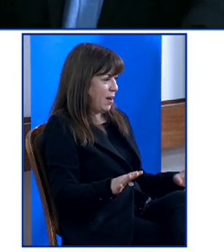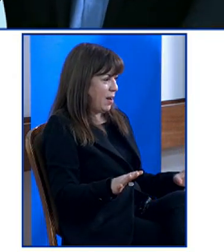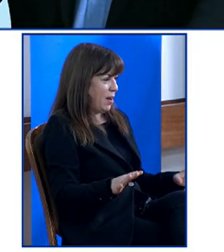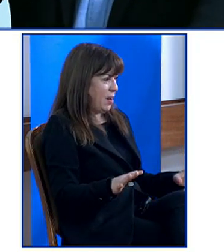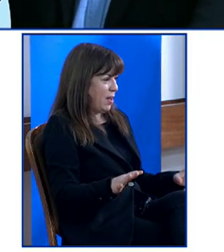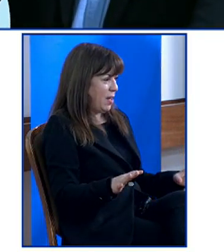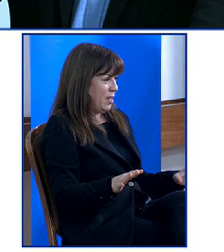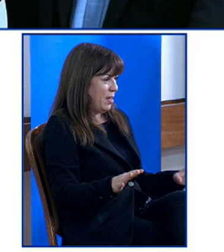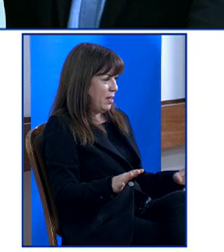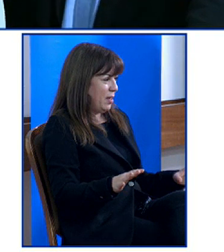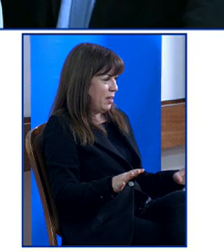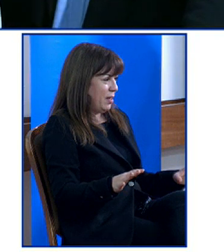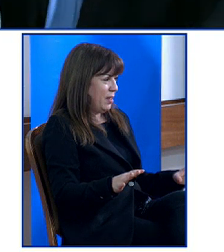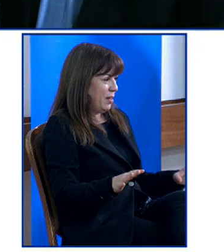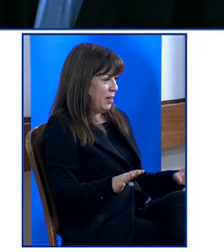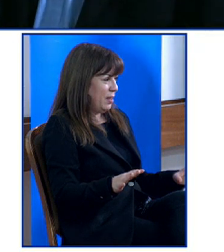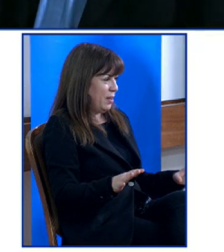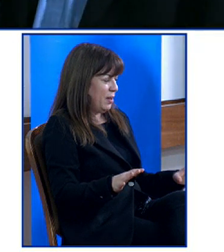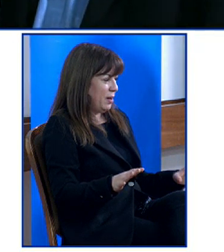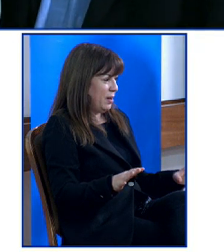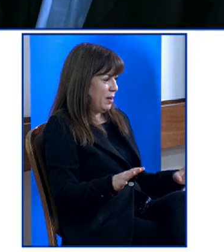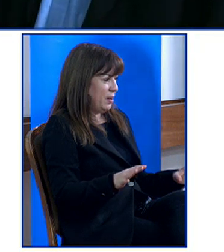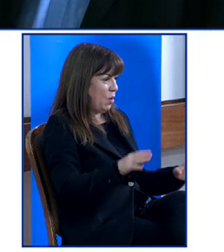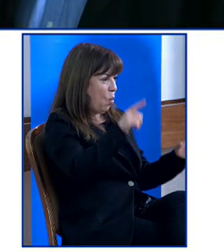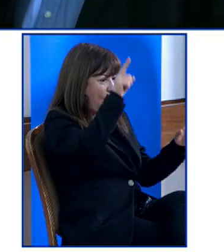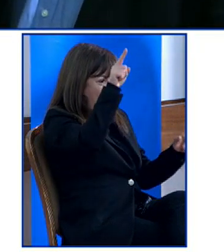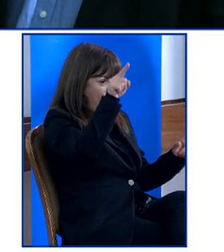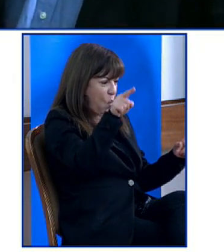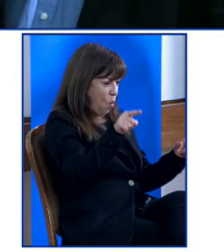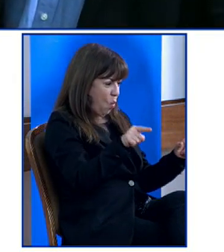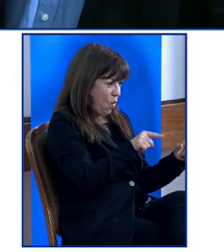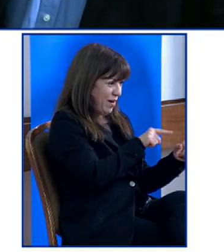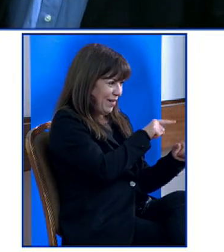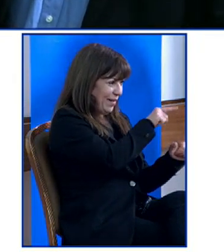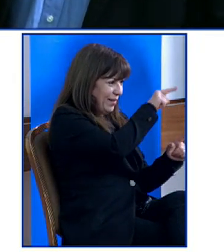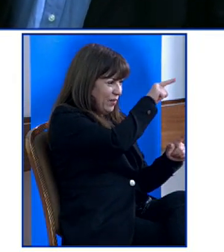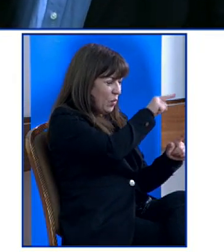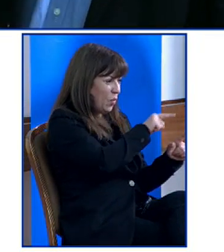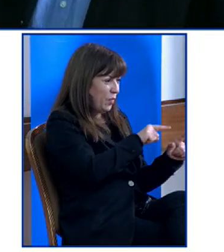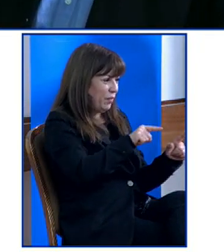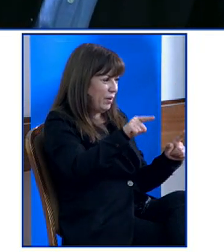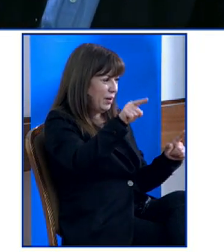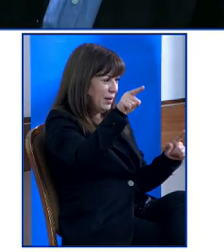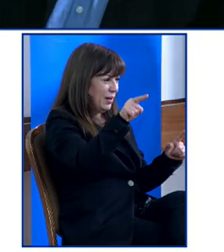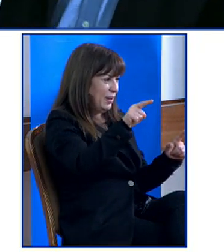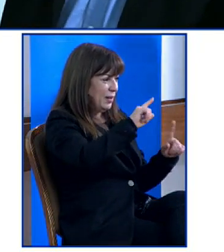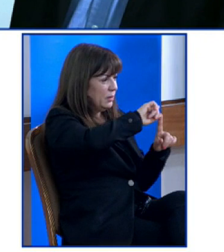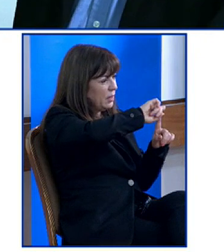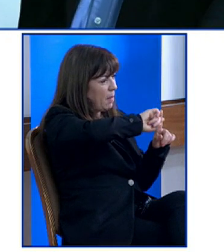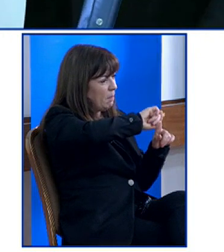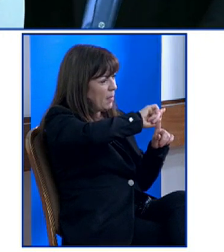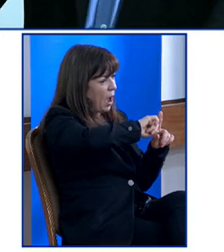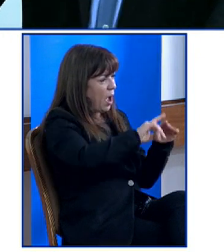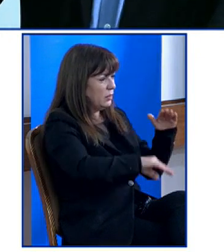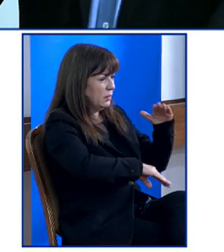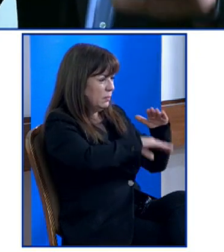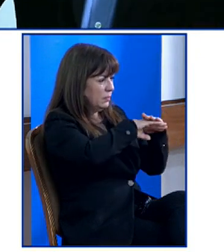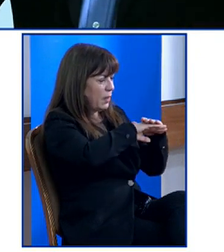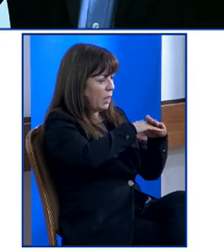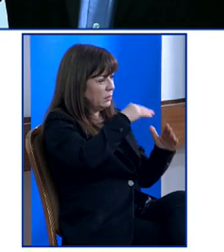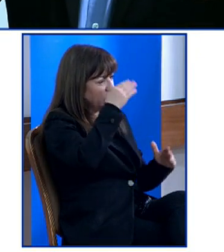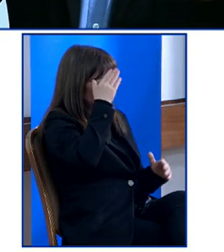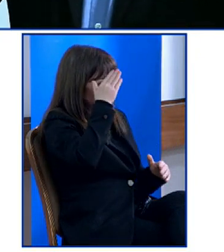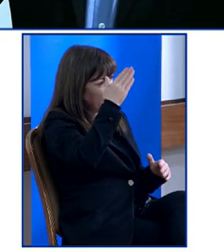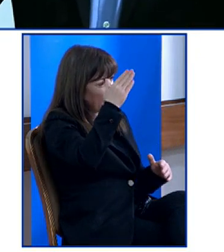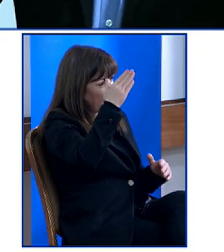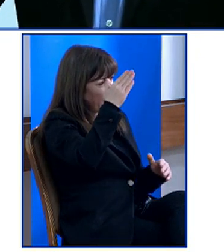las curvas que mostraba Aurelio. Aquí tenemos la temperatura máxima del día. Entre paréntesis,